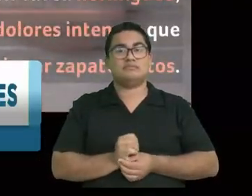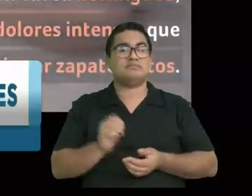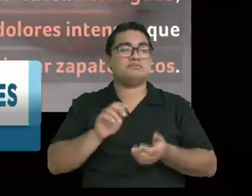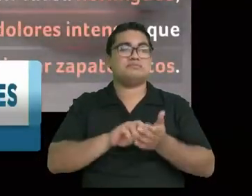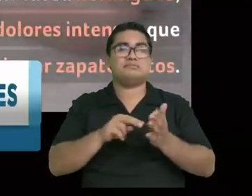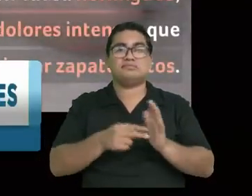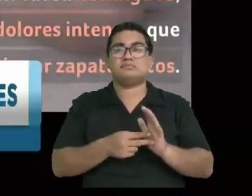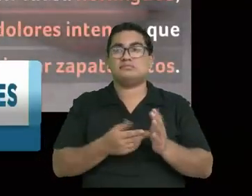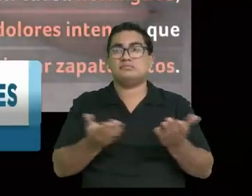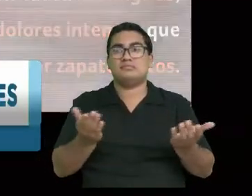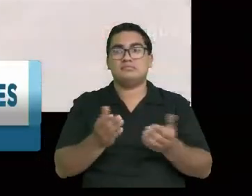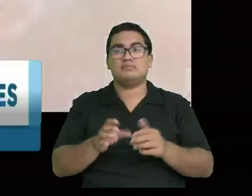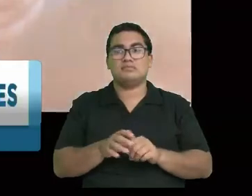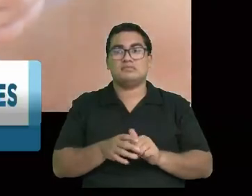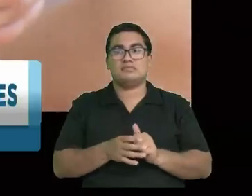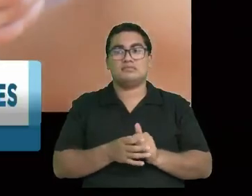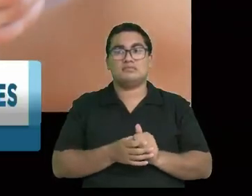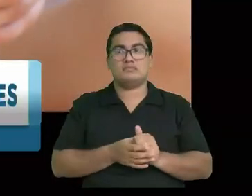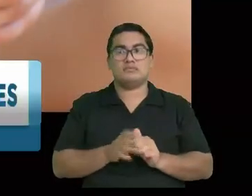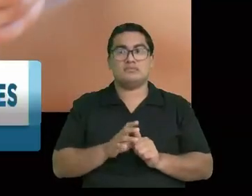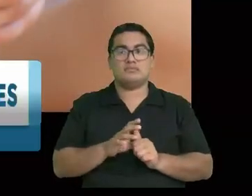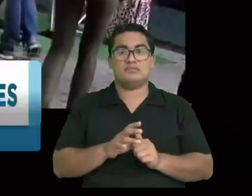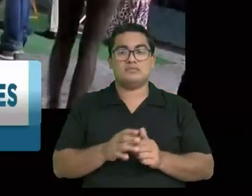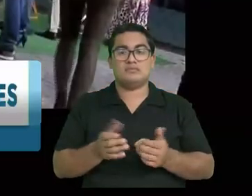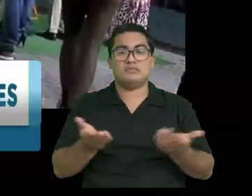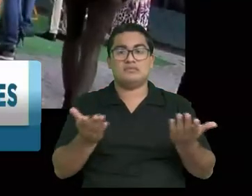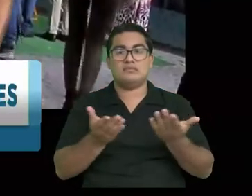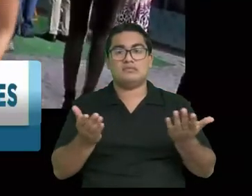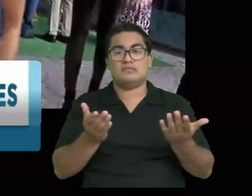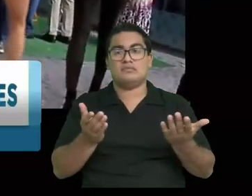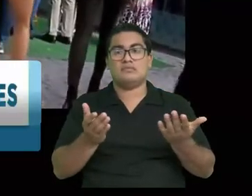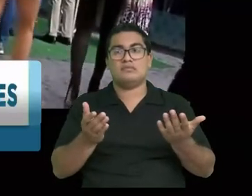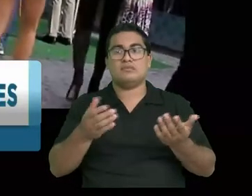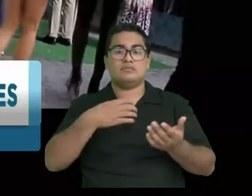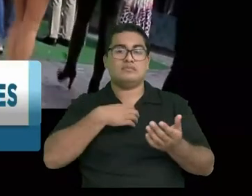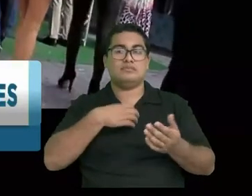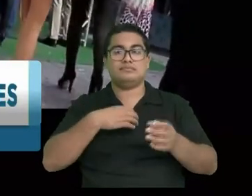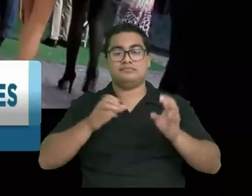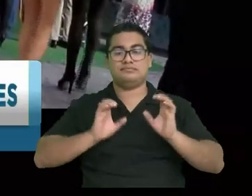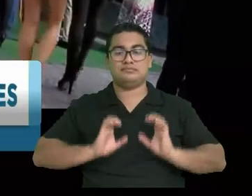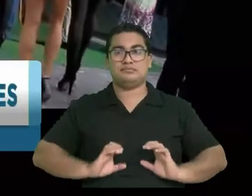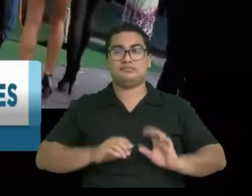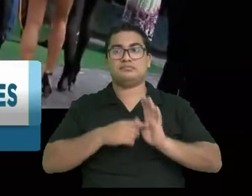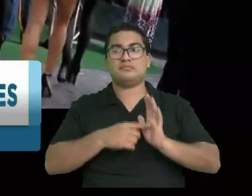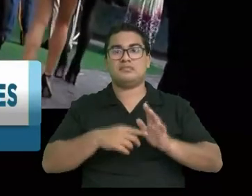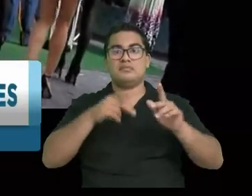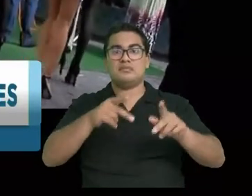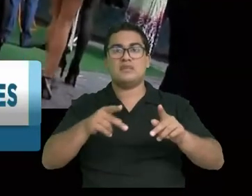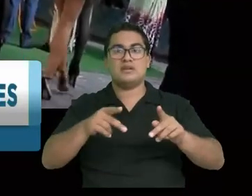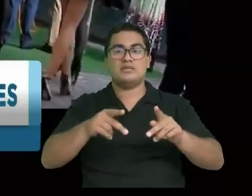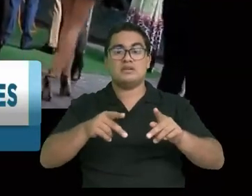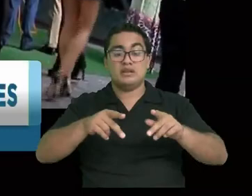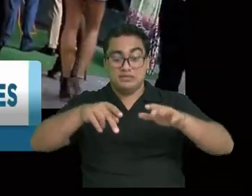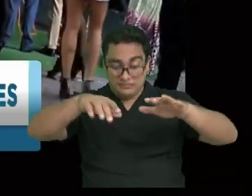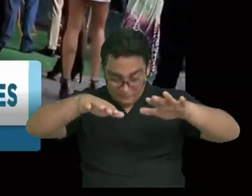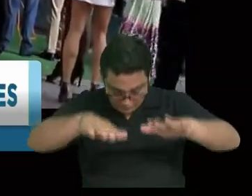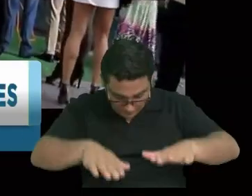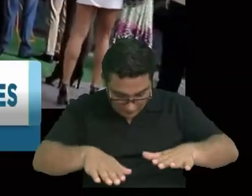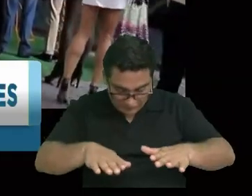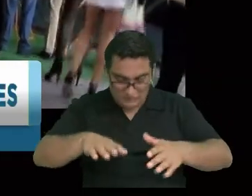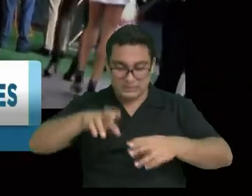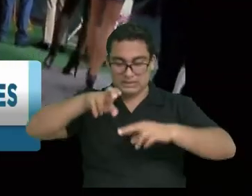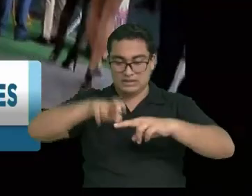en eso? Es la parte que regula el equilibrio del esfuerzo. Cuando tú te agachas, cuando tú te sientas, cuando tú te pones de